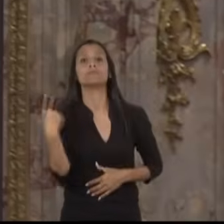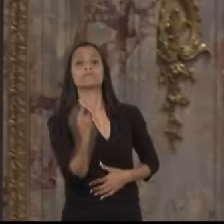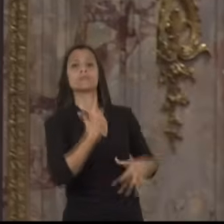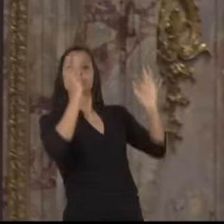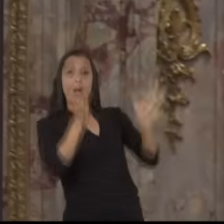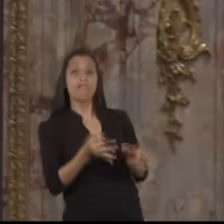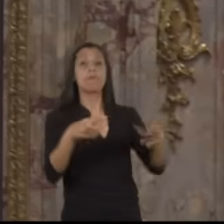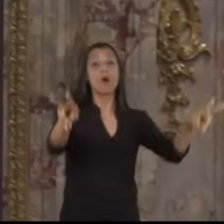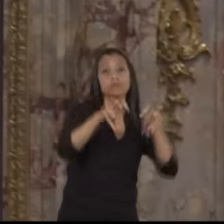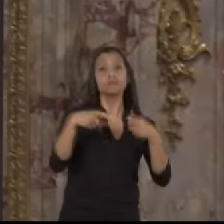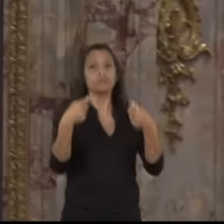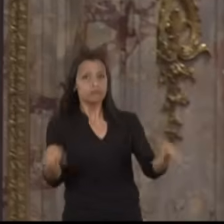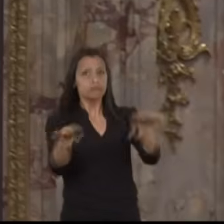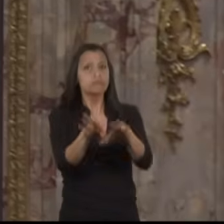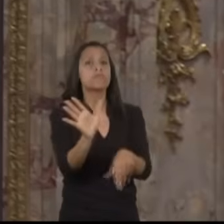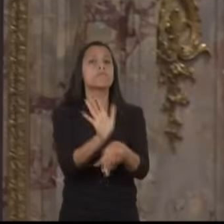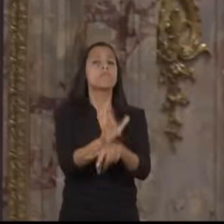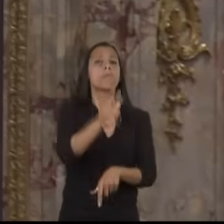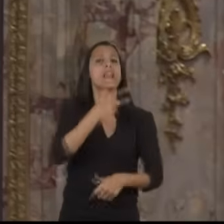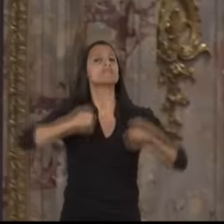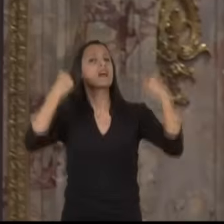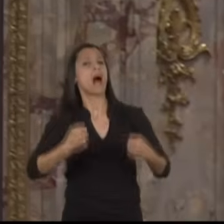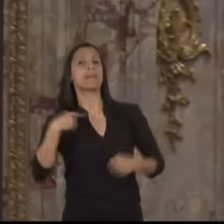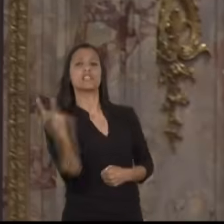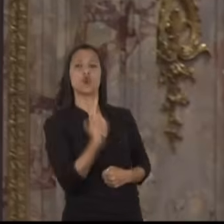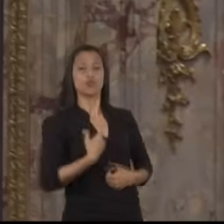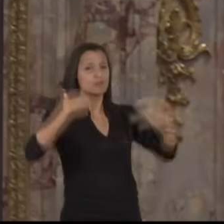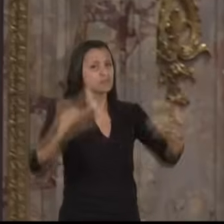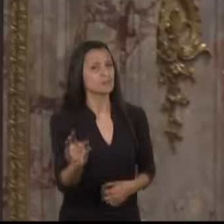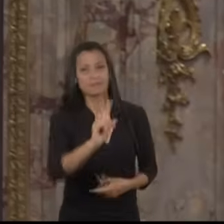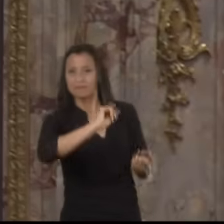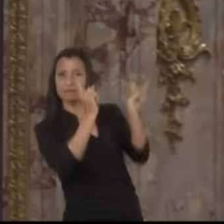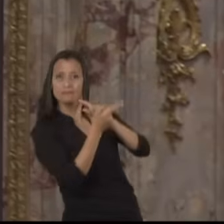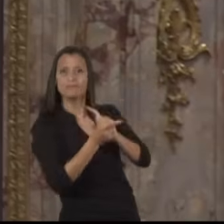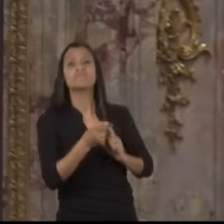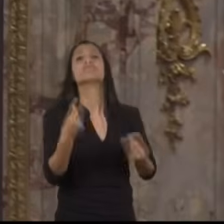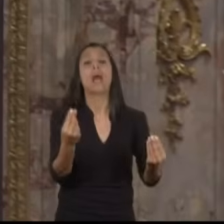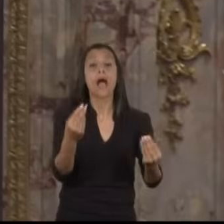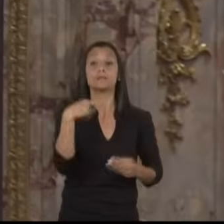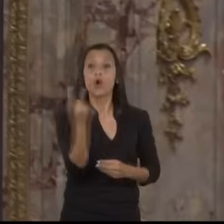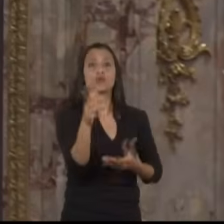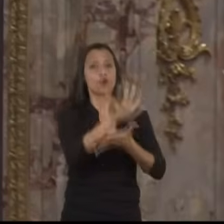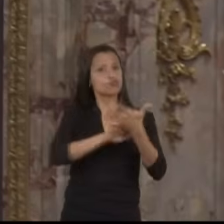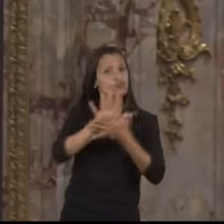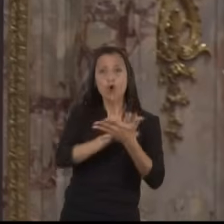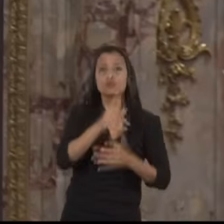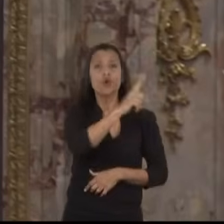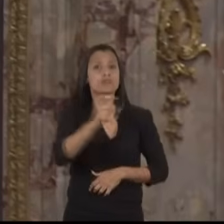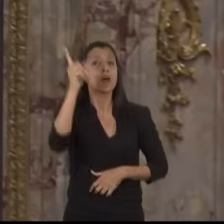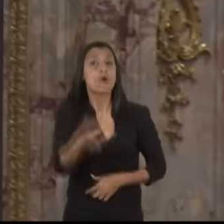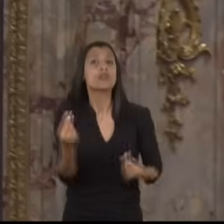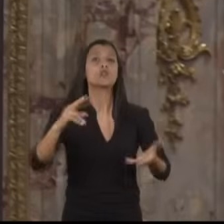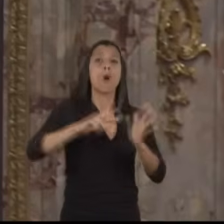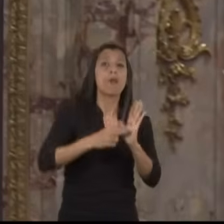que el equilibrio fiscal parezca un mero capricho, pero no es, ni más ni menos, que la solución definitiva a los problemas que